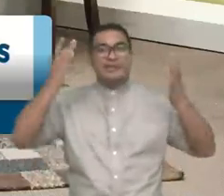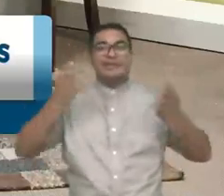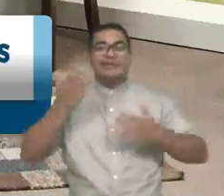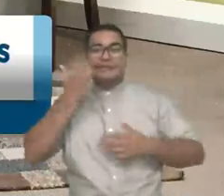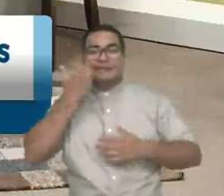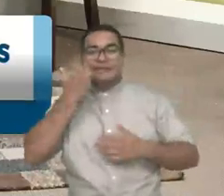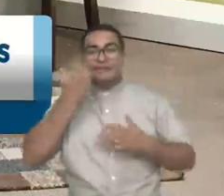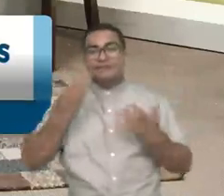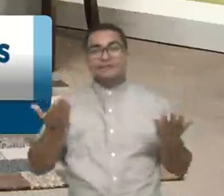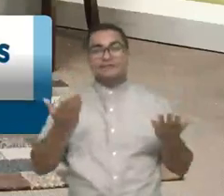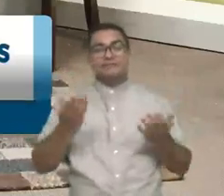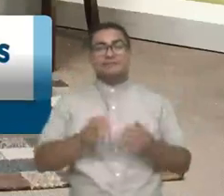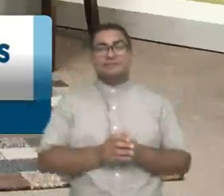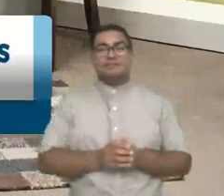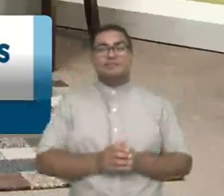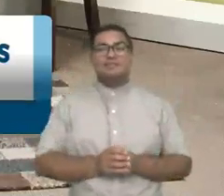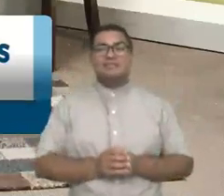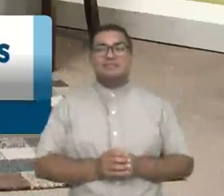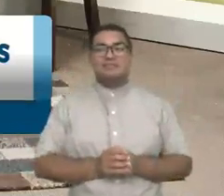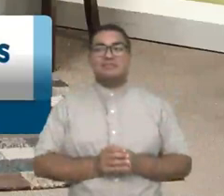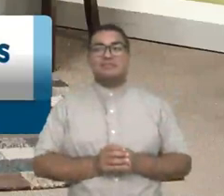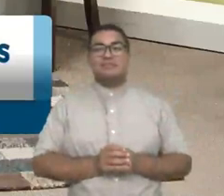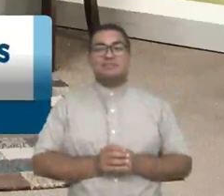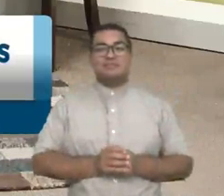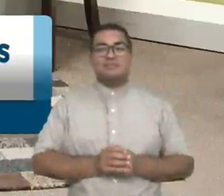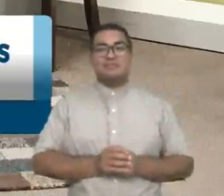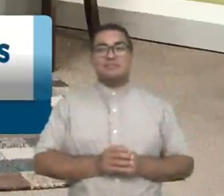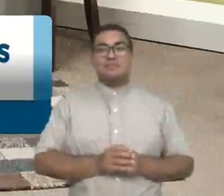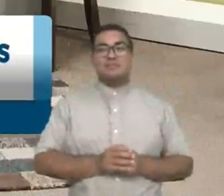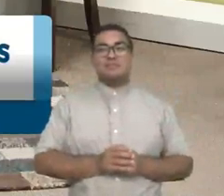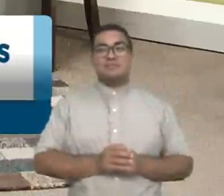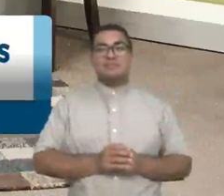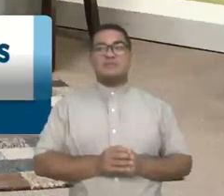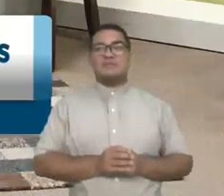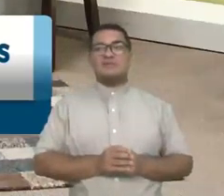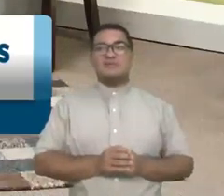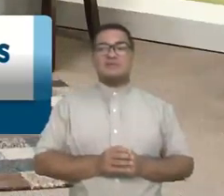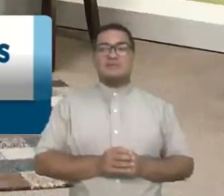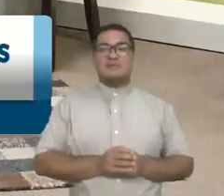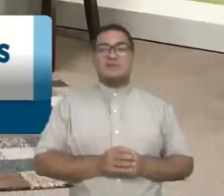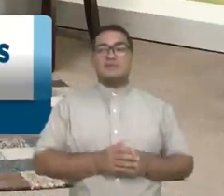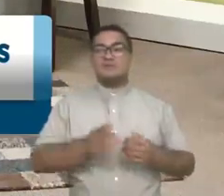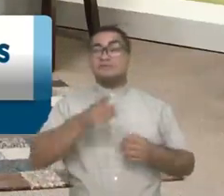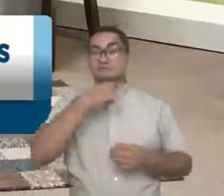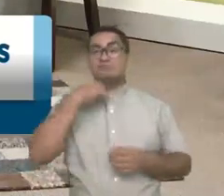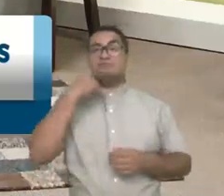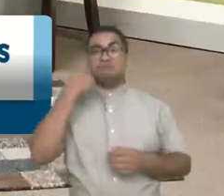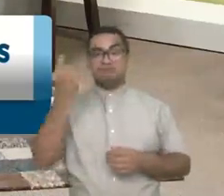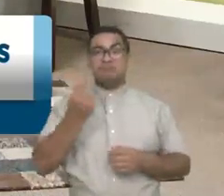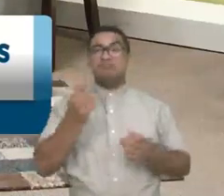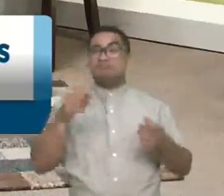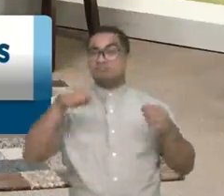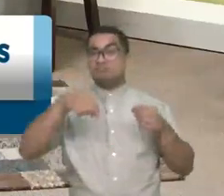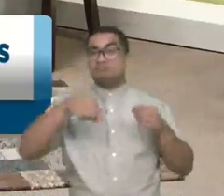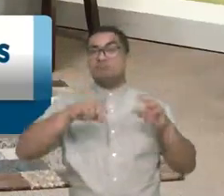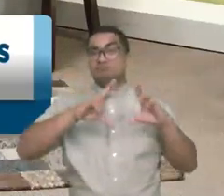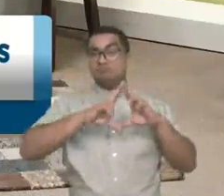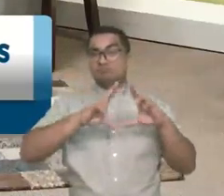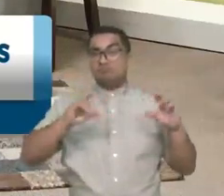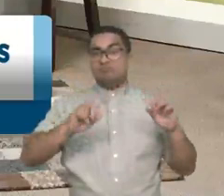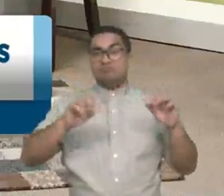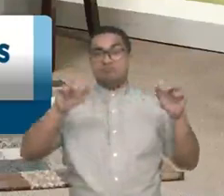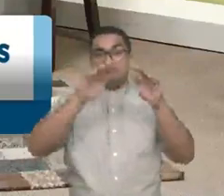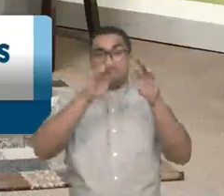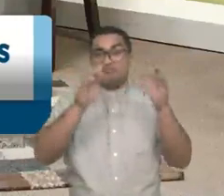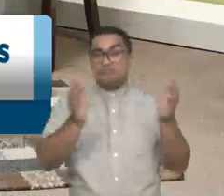enfermar. Exactamente. Mira, ahorita está muy de moda, es parte de nuestra realidad mundial.